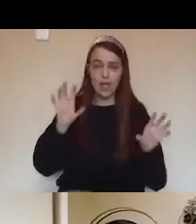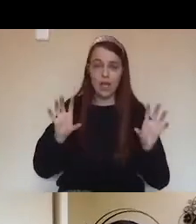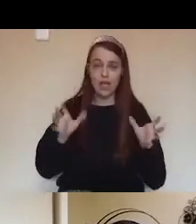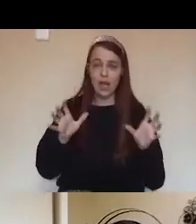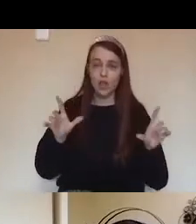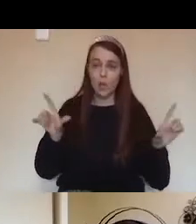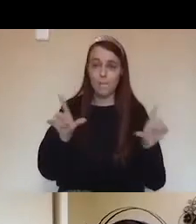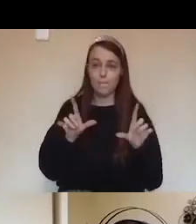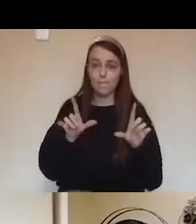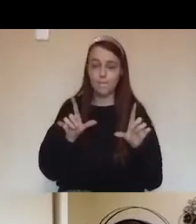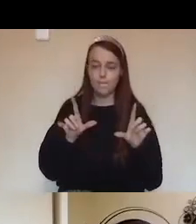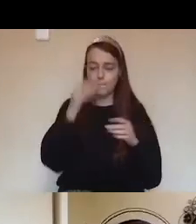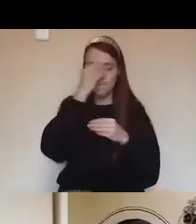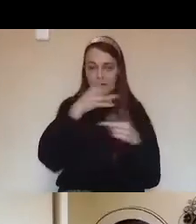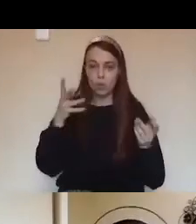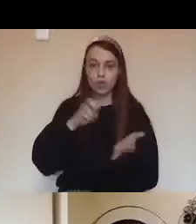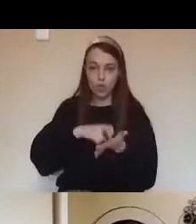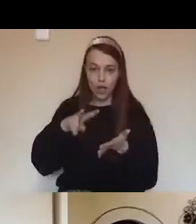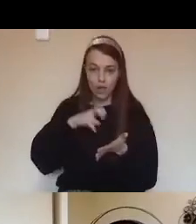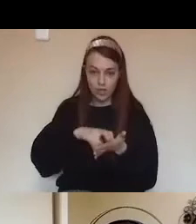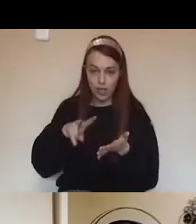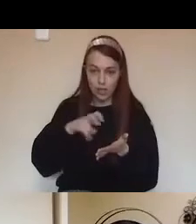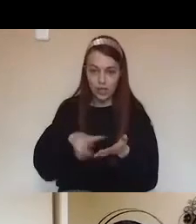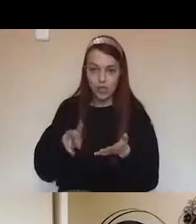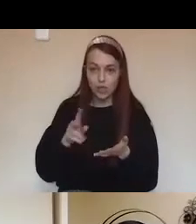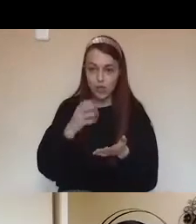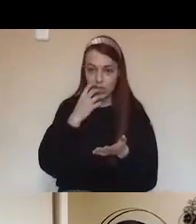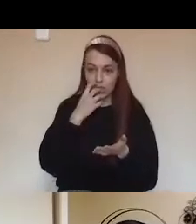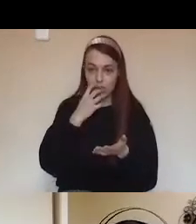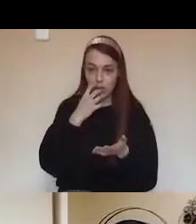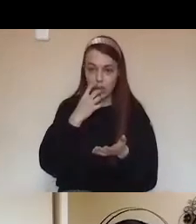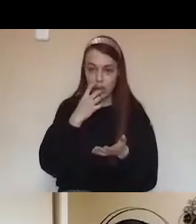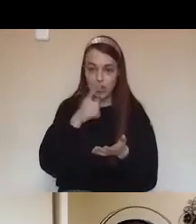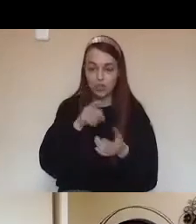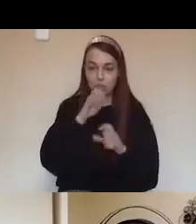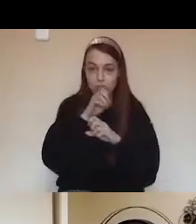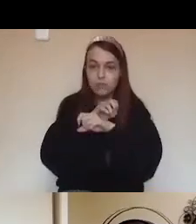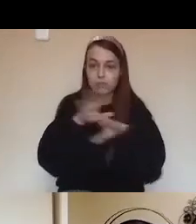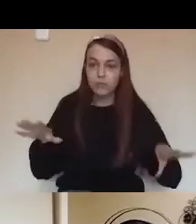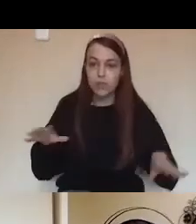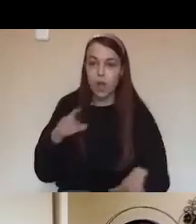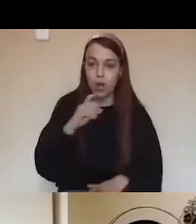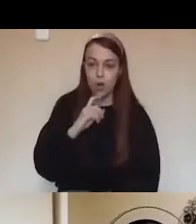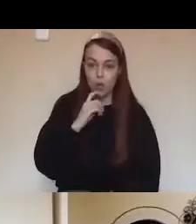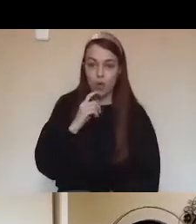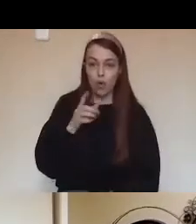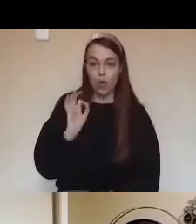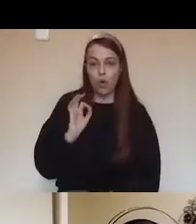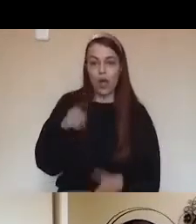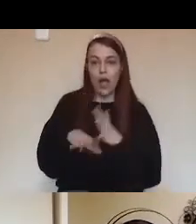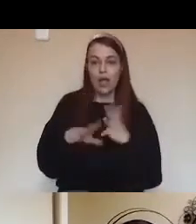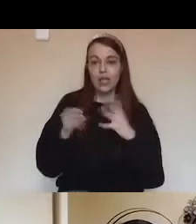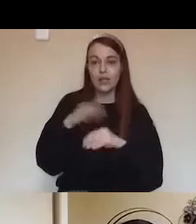cabalgatas. Entonces también, ¿cómo podemos difundir esto y lo podemos hacer accesible para